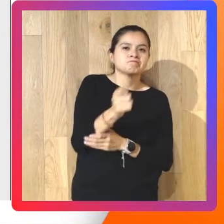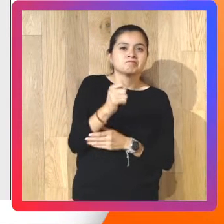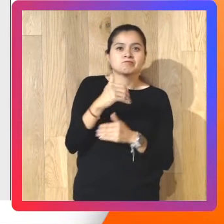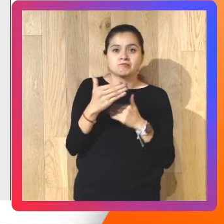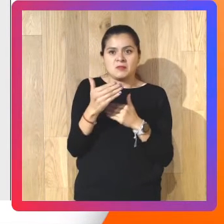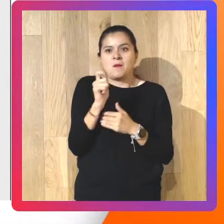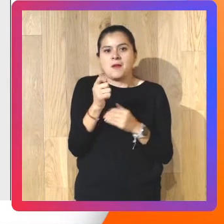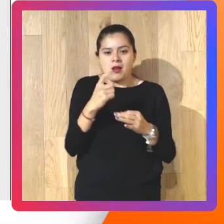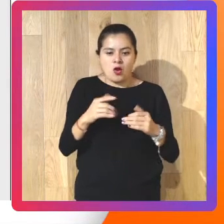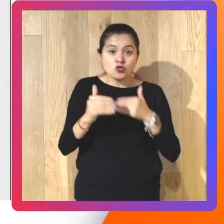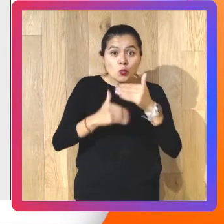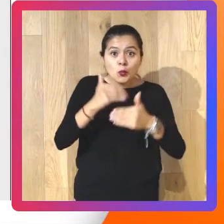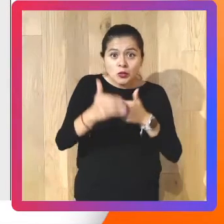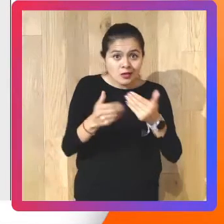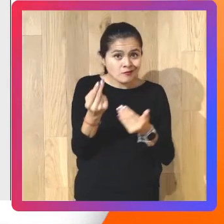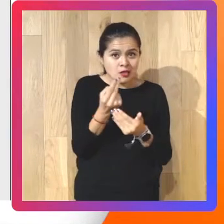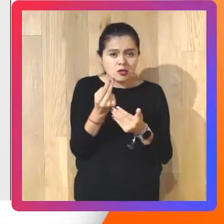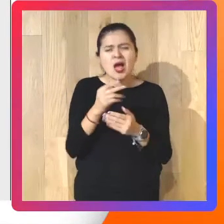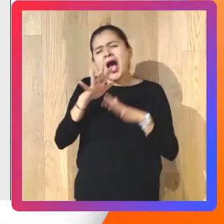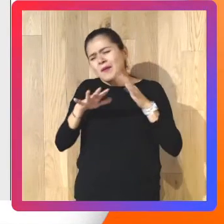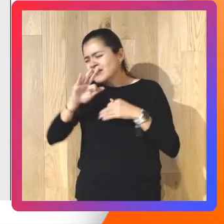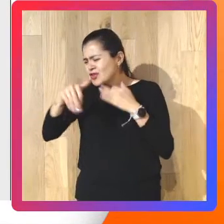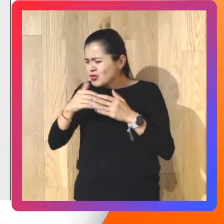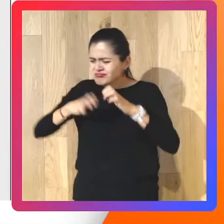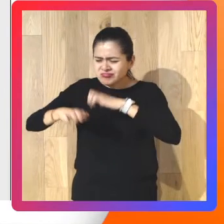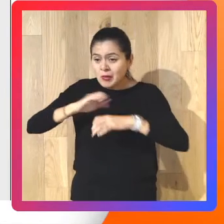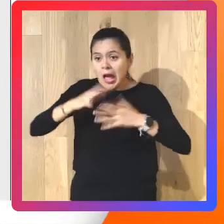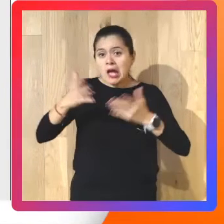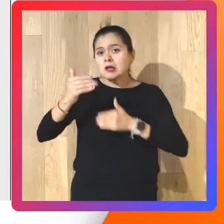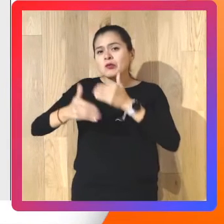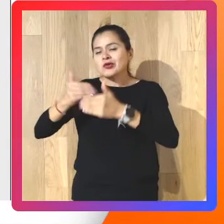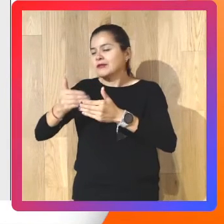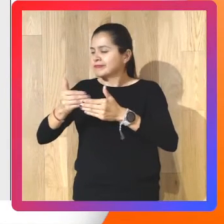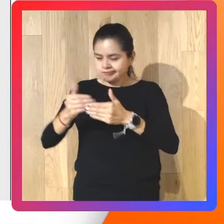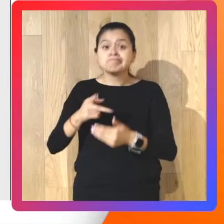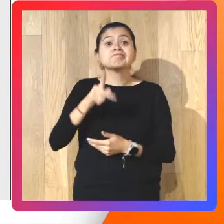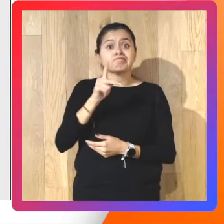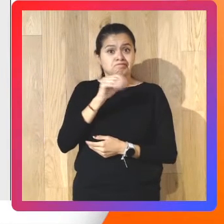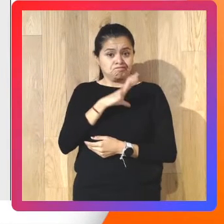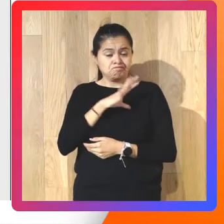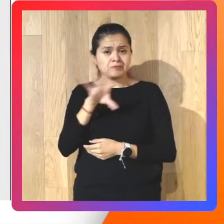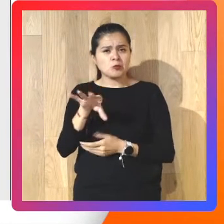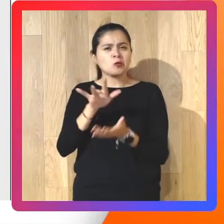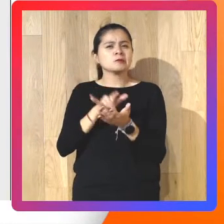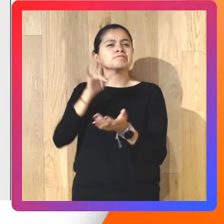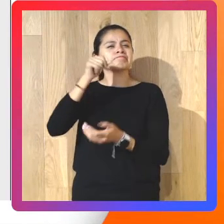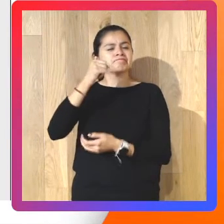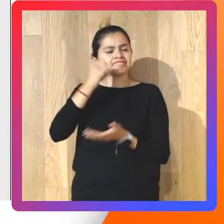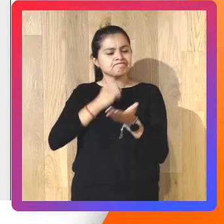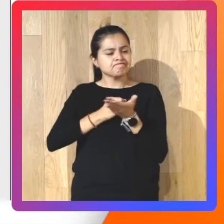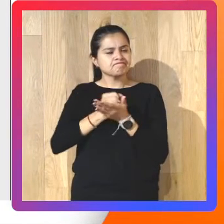proceso, no se puede quizá en todos lados hacer este proceso de un solo, pero sí se puede hacer una toma de decisión para